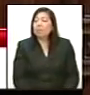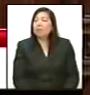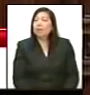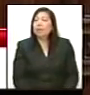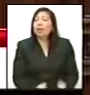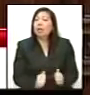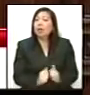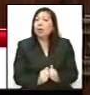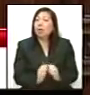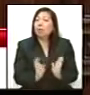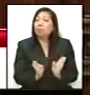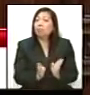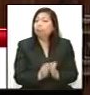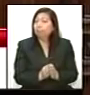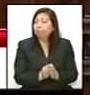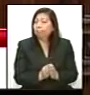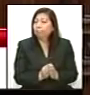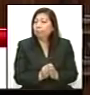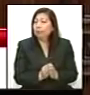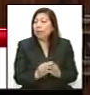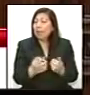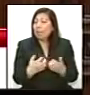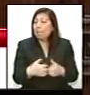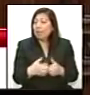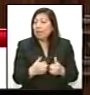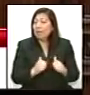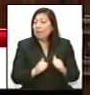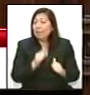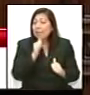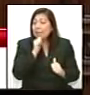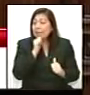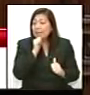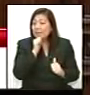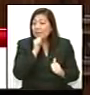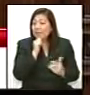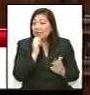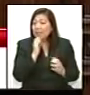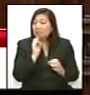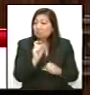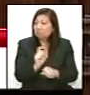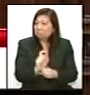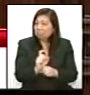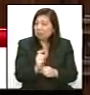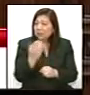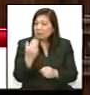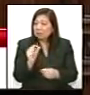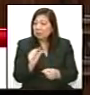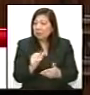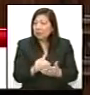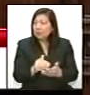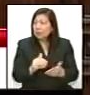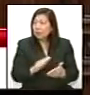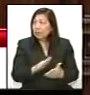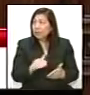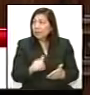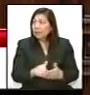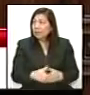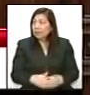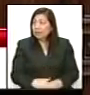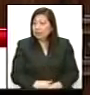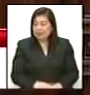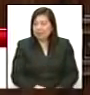contando con el concurso de la empresa de la actividad privada, se diseñó recién a los comienzos de los 90.